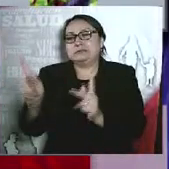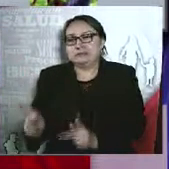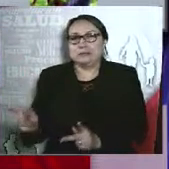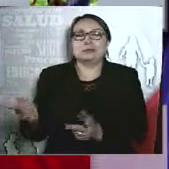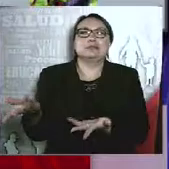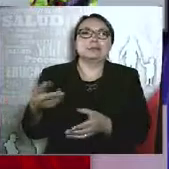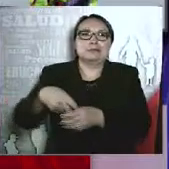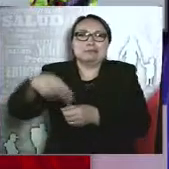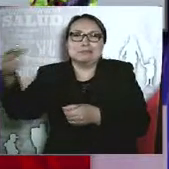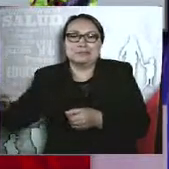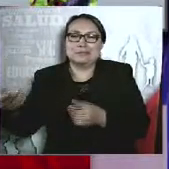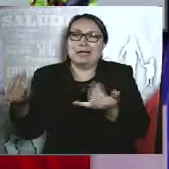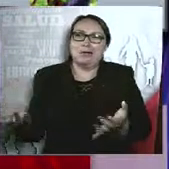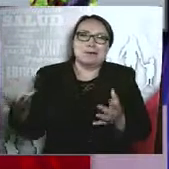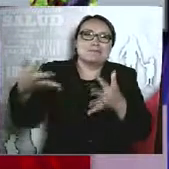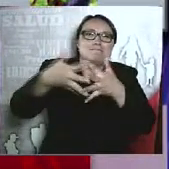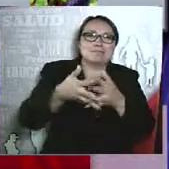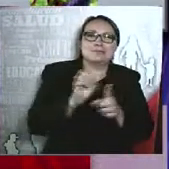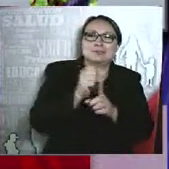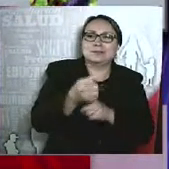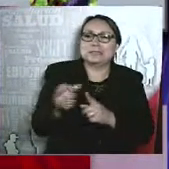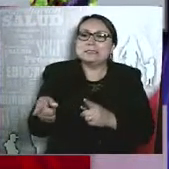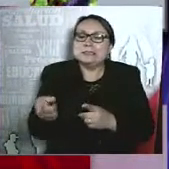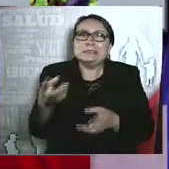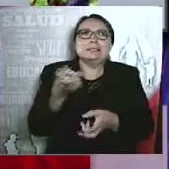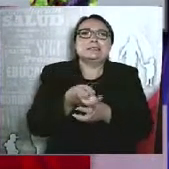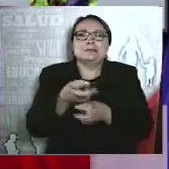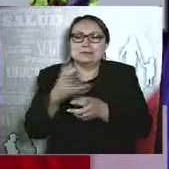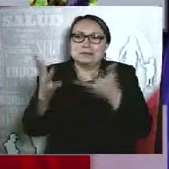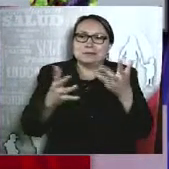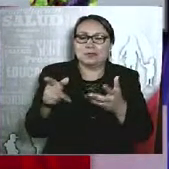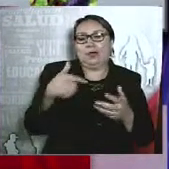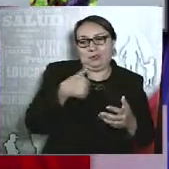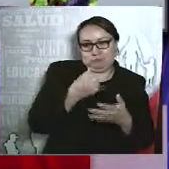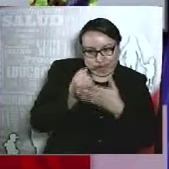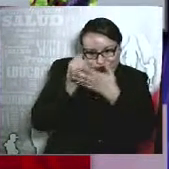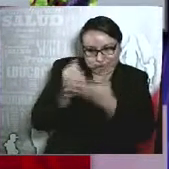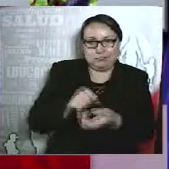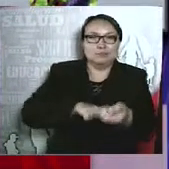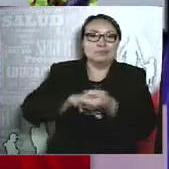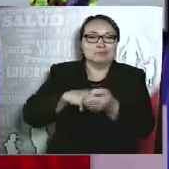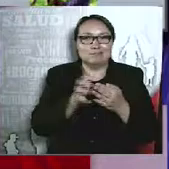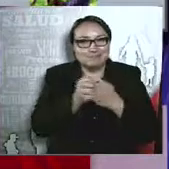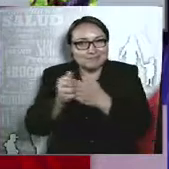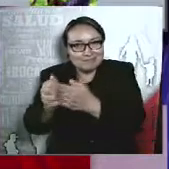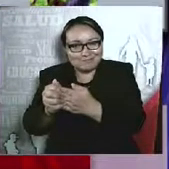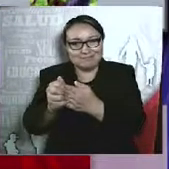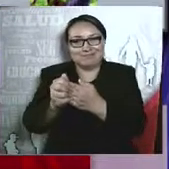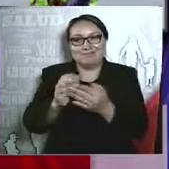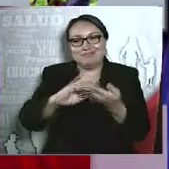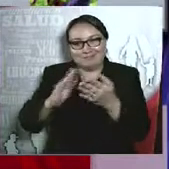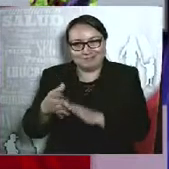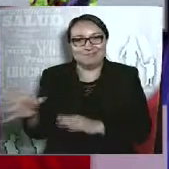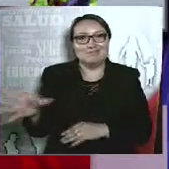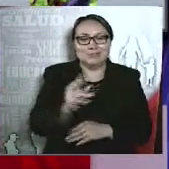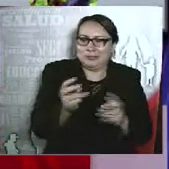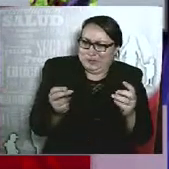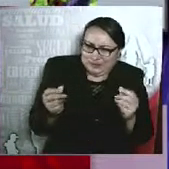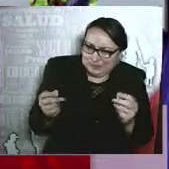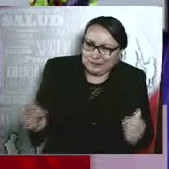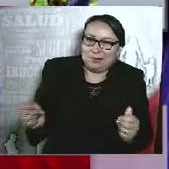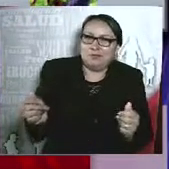necesario tener la mayor capacidad institucional al servicio de estabilizar esta población, y estamos haciendo algunos ejercicios también para que muy rápido estas